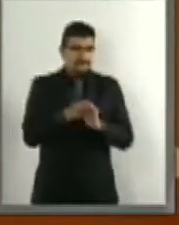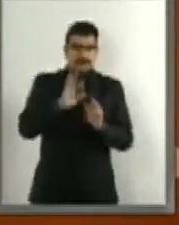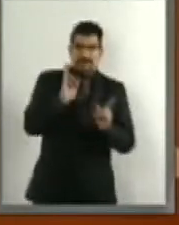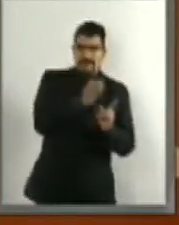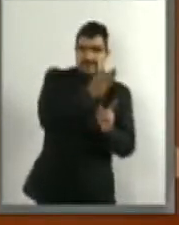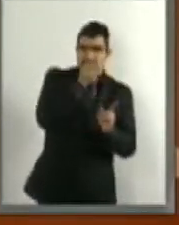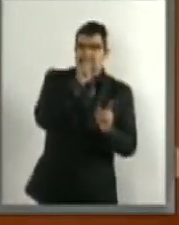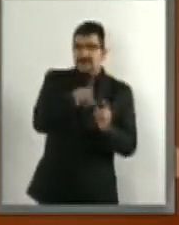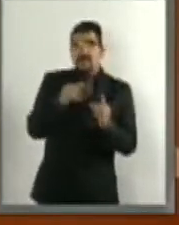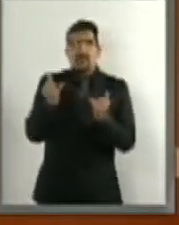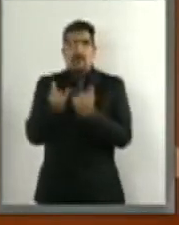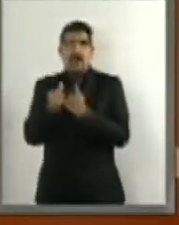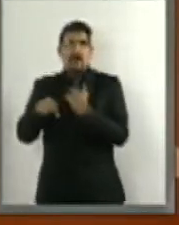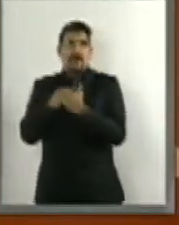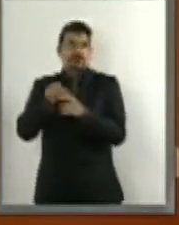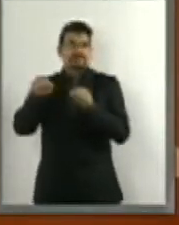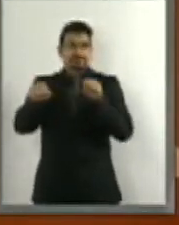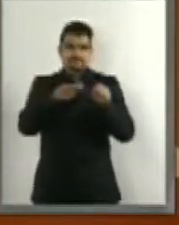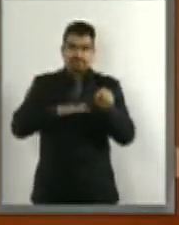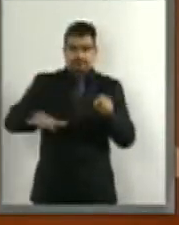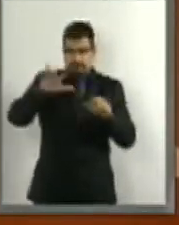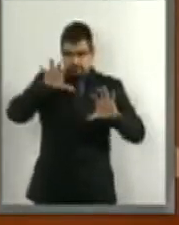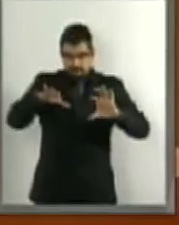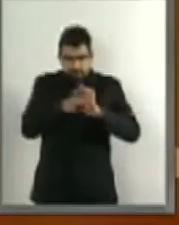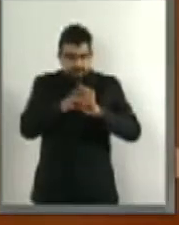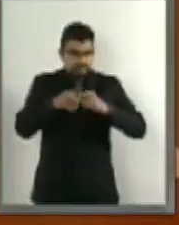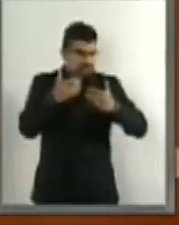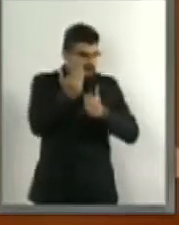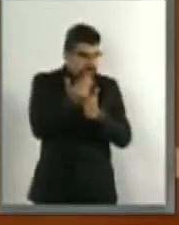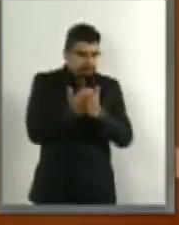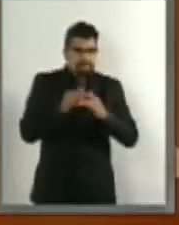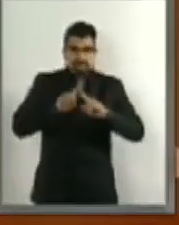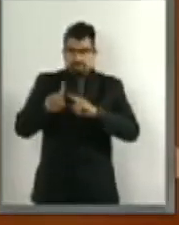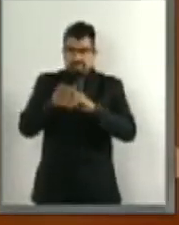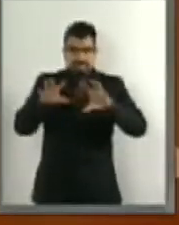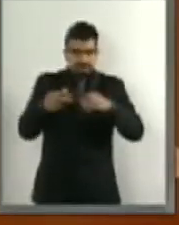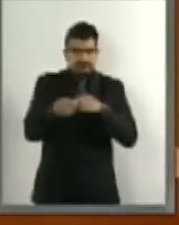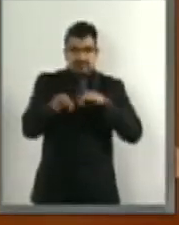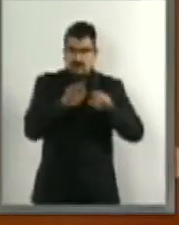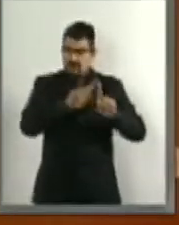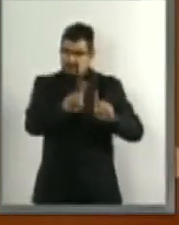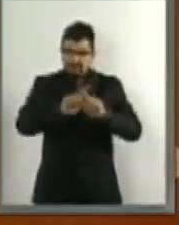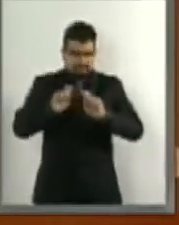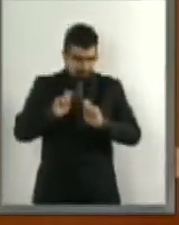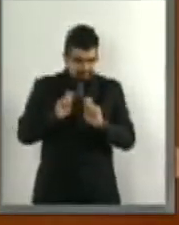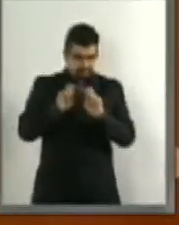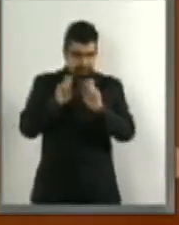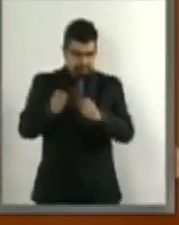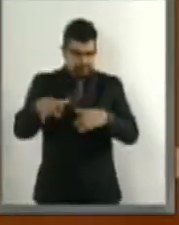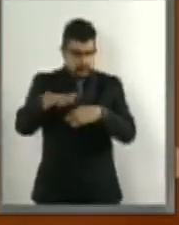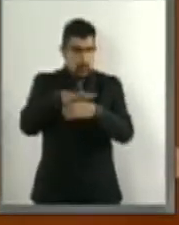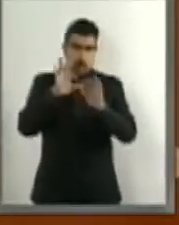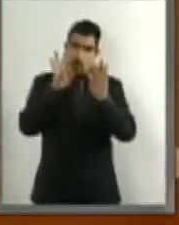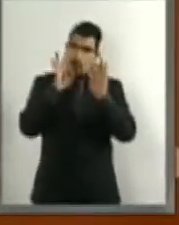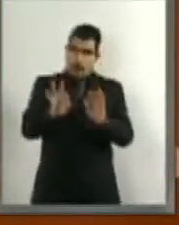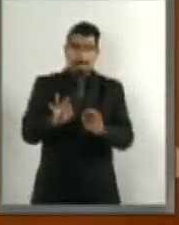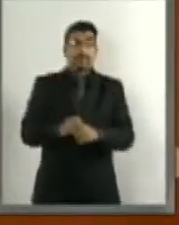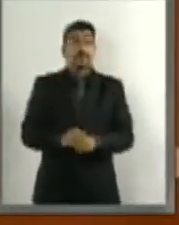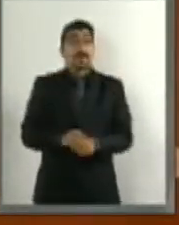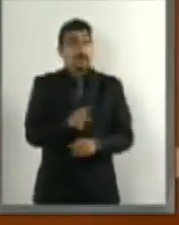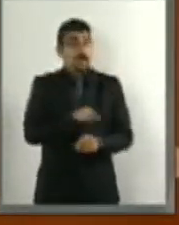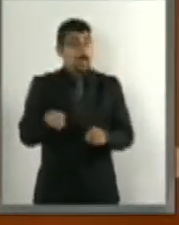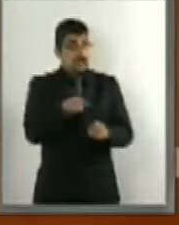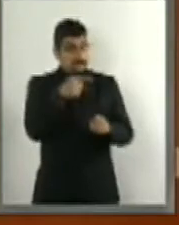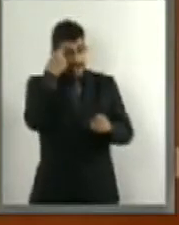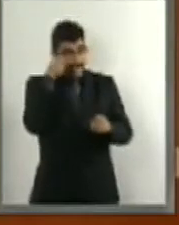federal como a nivel local, para que las instituciones puedan cumplir con las funciones que les han sido encomendadas con toda eficacia. Por ello